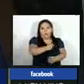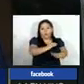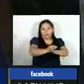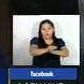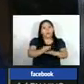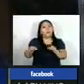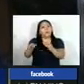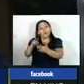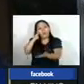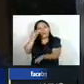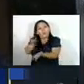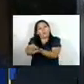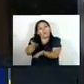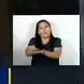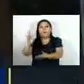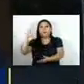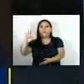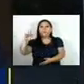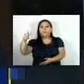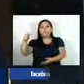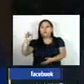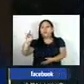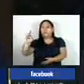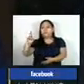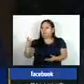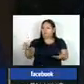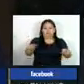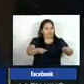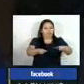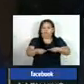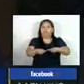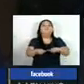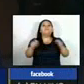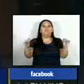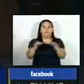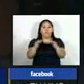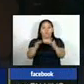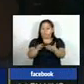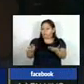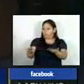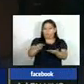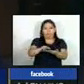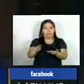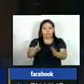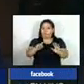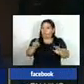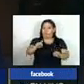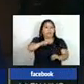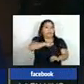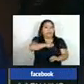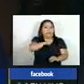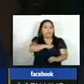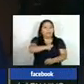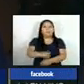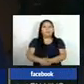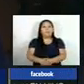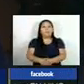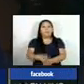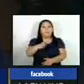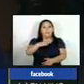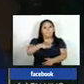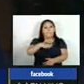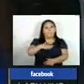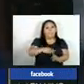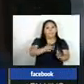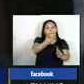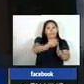prueba que presentó la Fiscalía General de la República llegaba al mismo punto, es decir, a la no responsabilidad de mi cliente